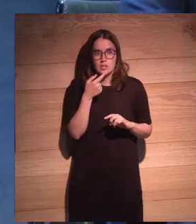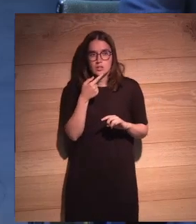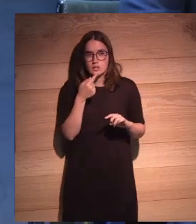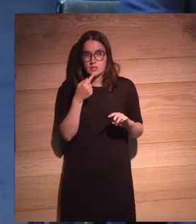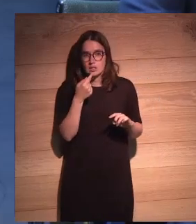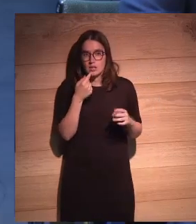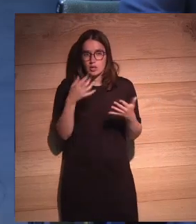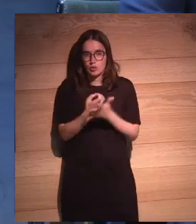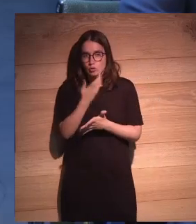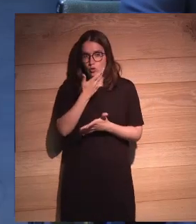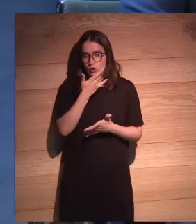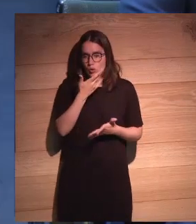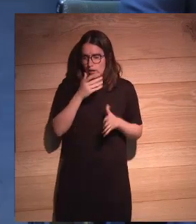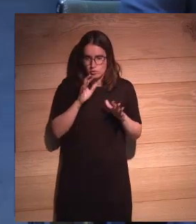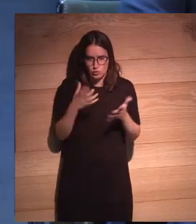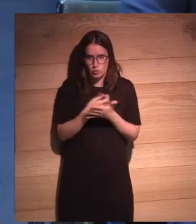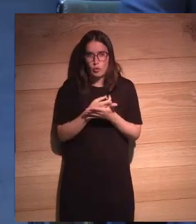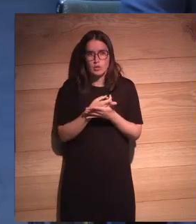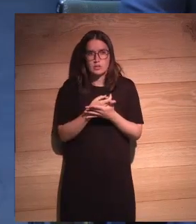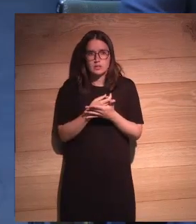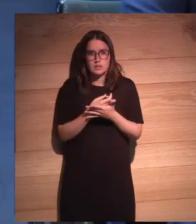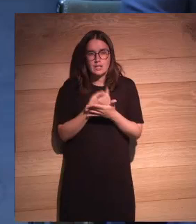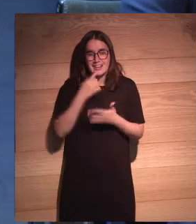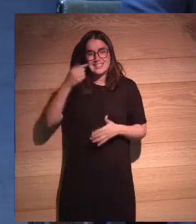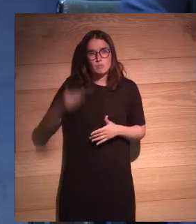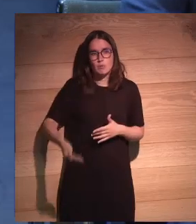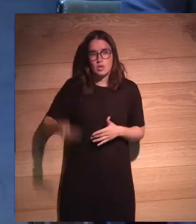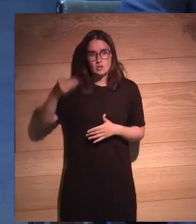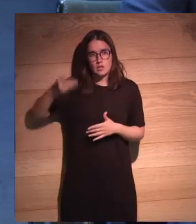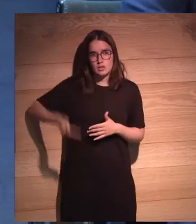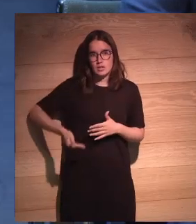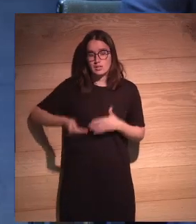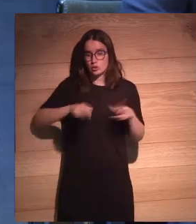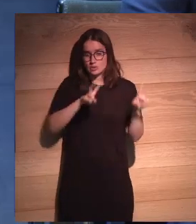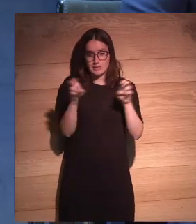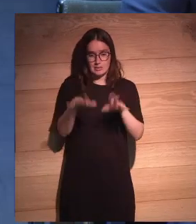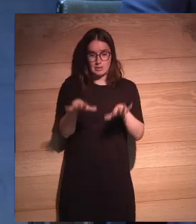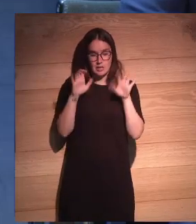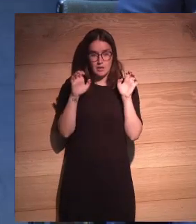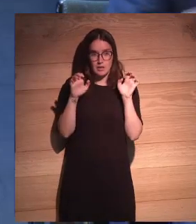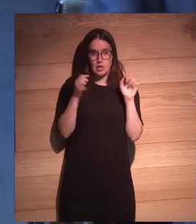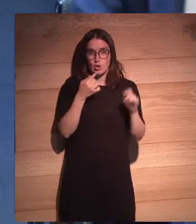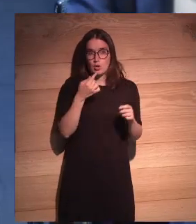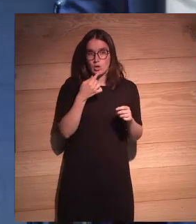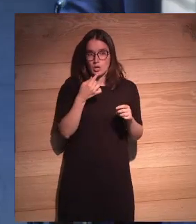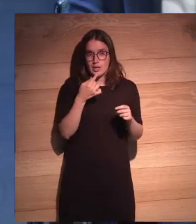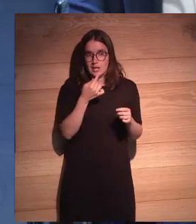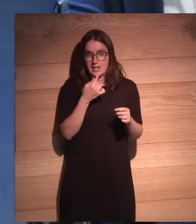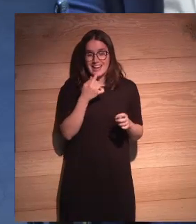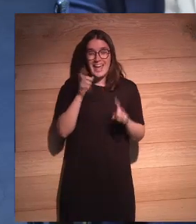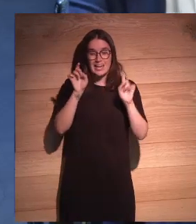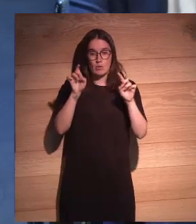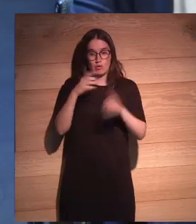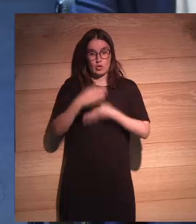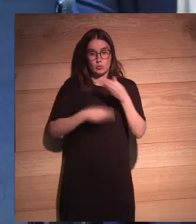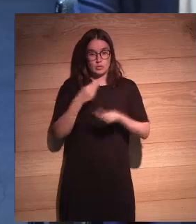Bloom, que todo el mundo lo conoce por las taxonomías, pero que es importante estos temas de aprendizaje, lo que dice en educación,